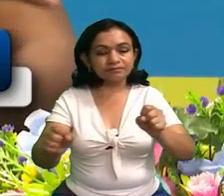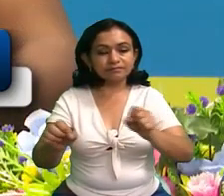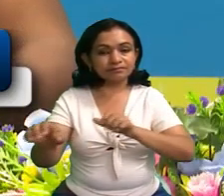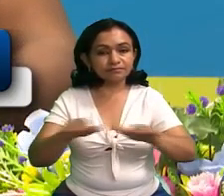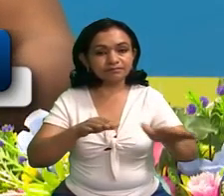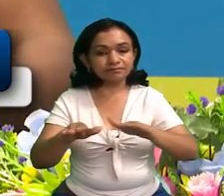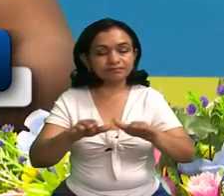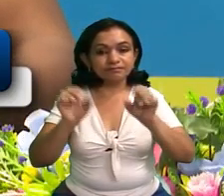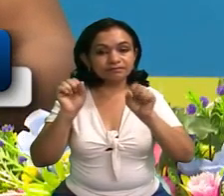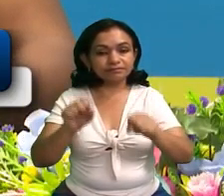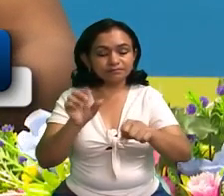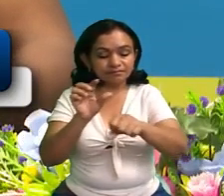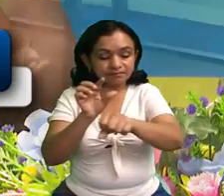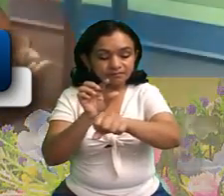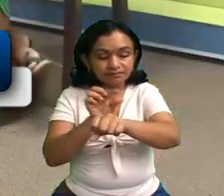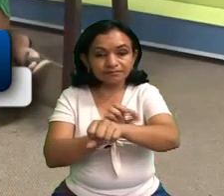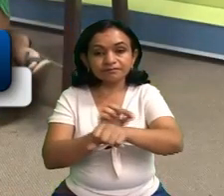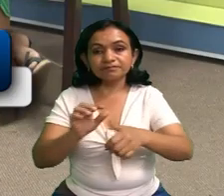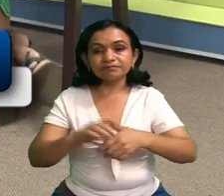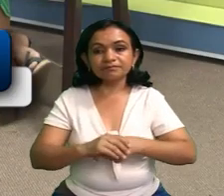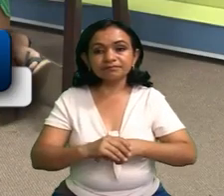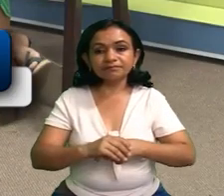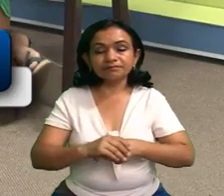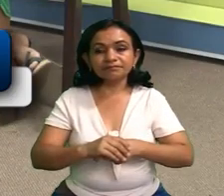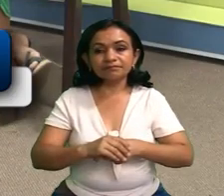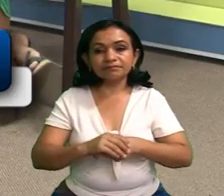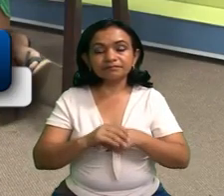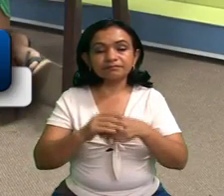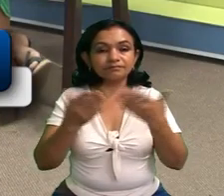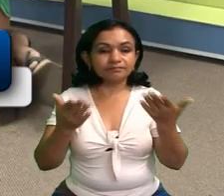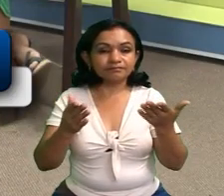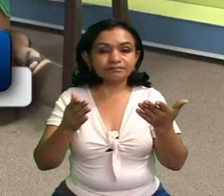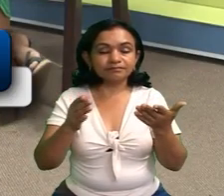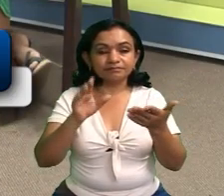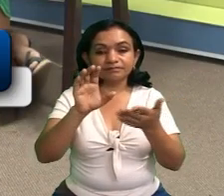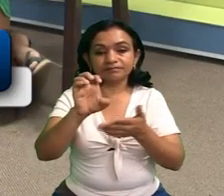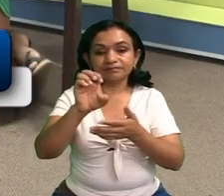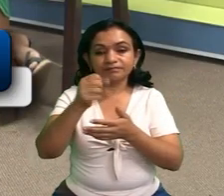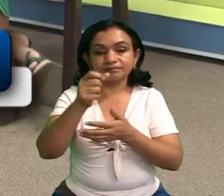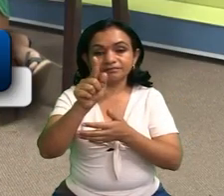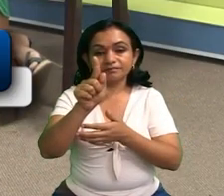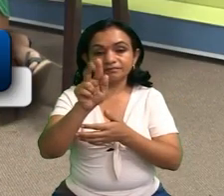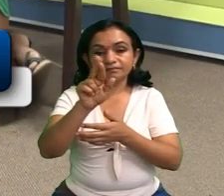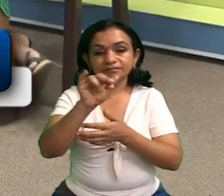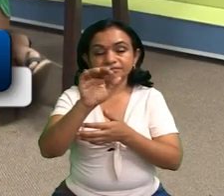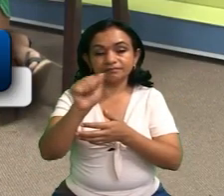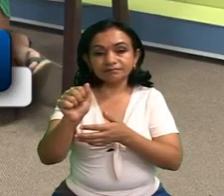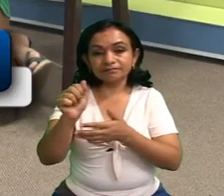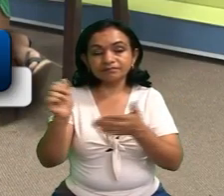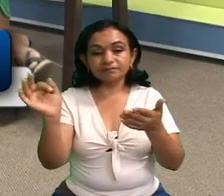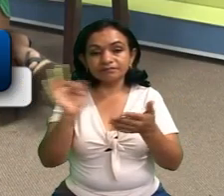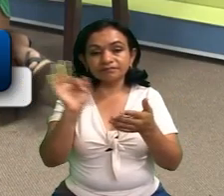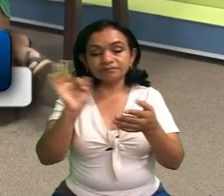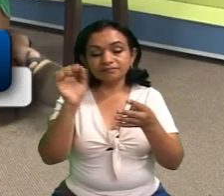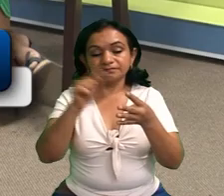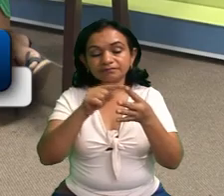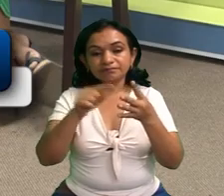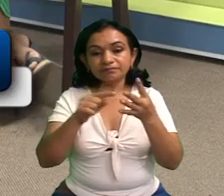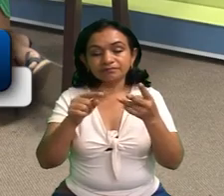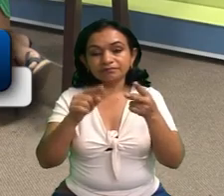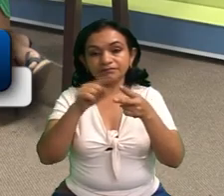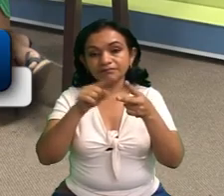se puede disminuir. Ok, las estrías, lamentablemente, y hay que hablar esto un poquito, que no habíamos hablado de los tipos de estrías. Existen